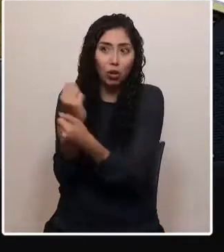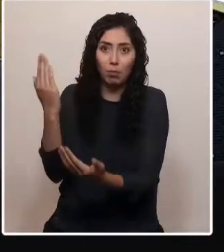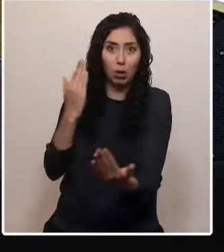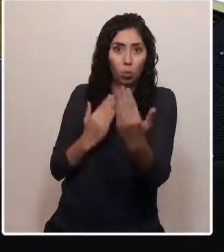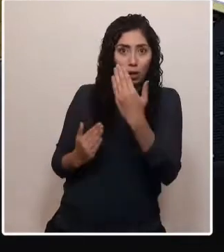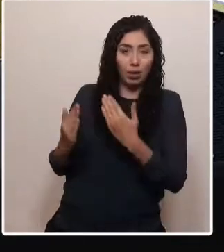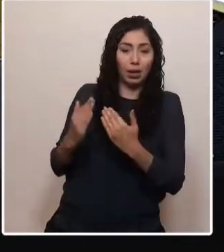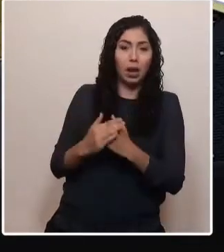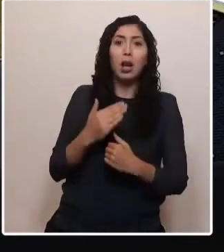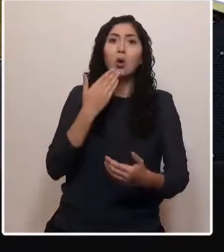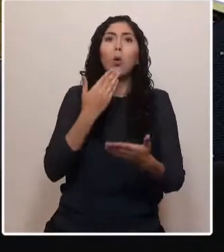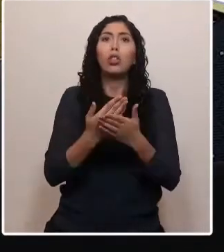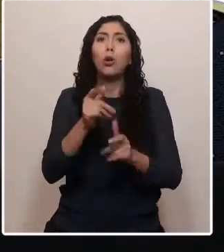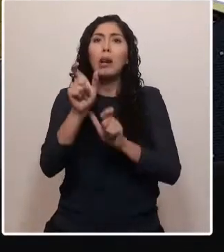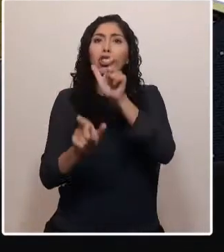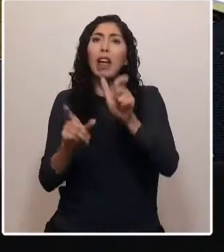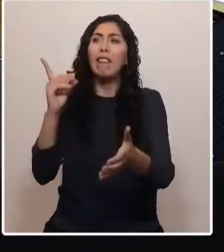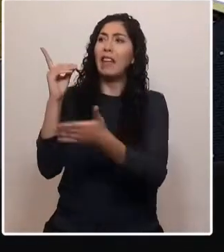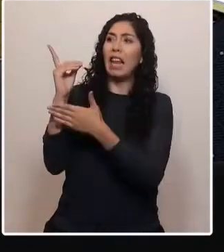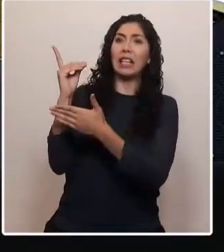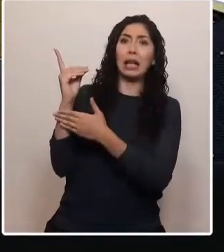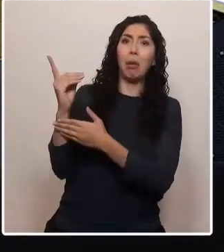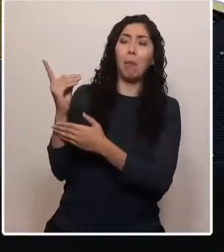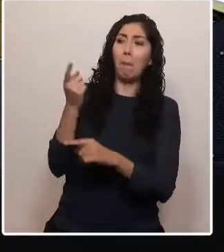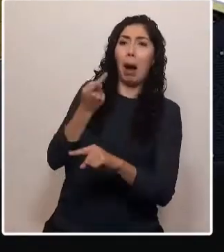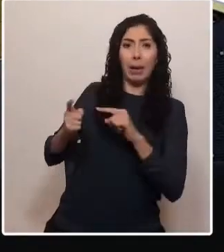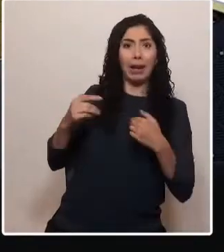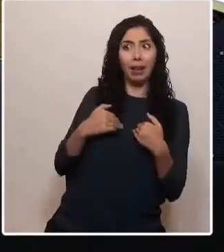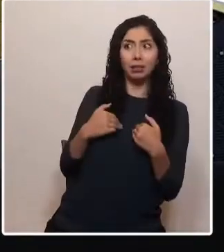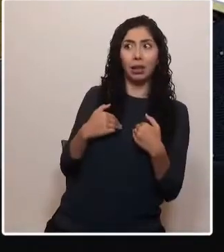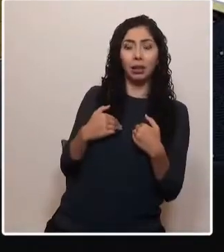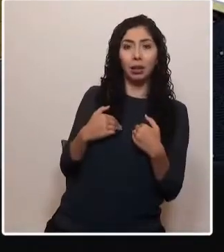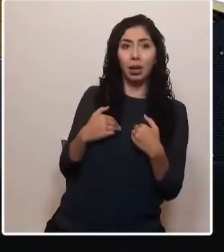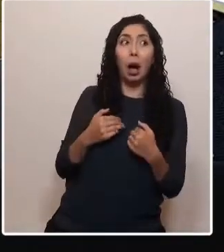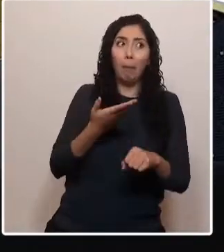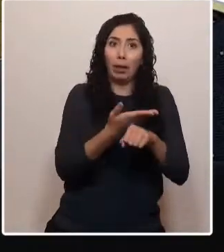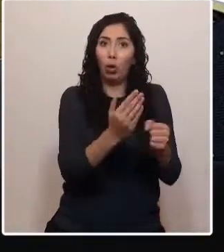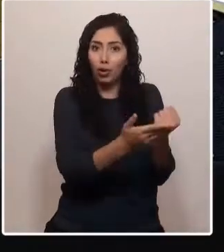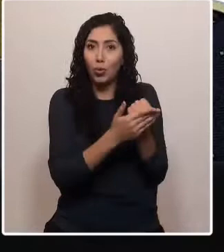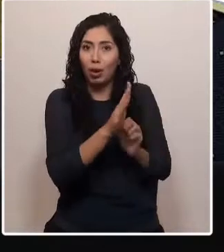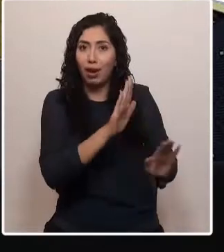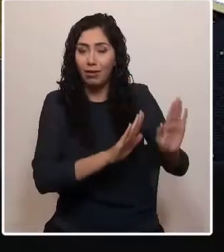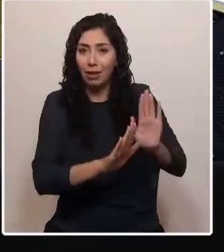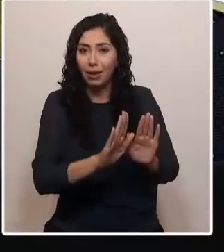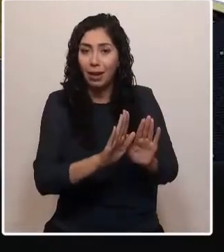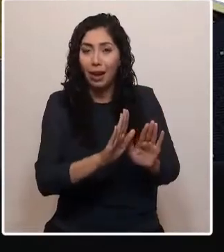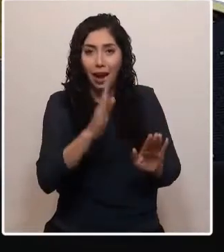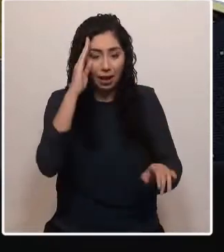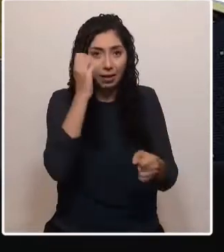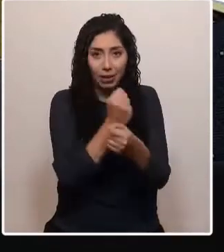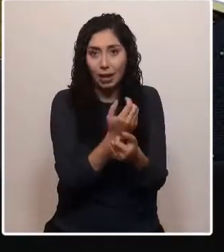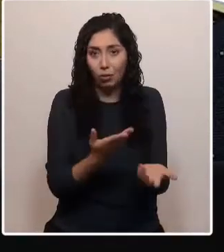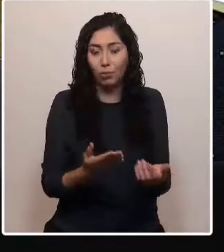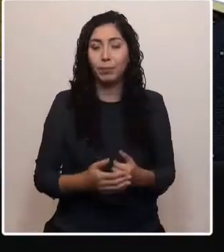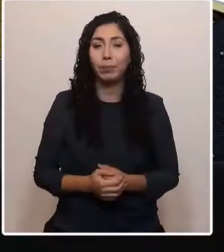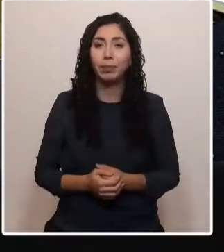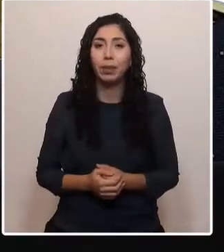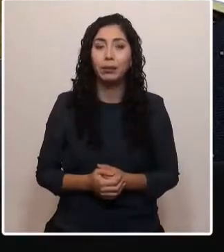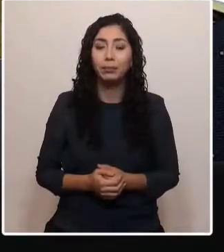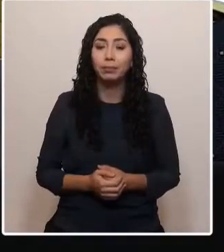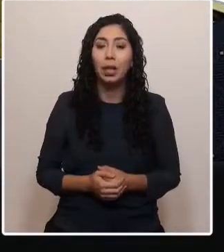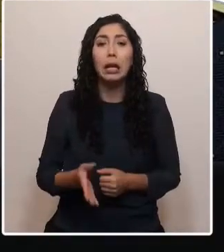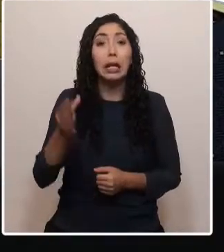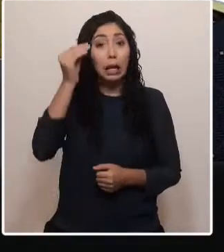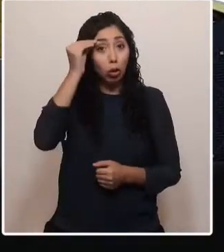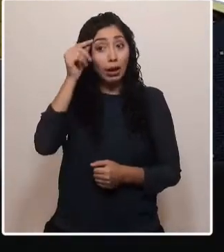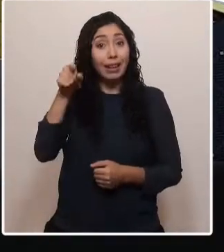de ultraderecha que me han amenazado. Por lo tanto, no podría repudiar que exista la institución como tal, pero recordar que es una institución